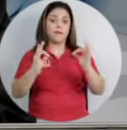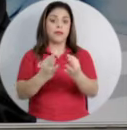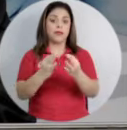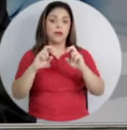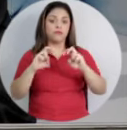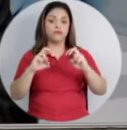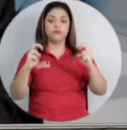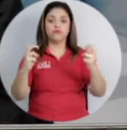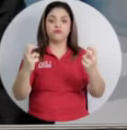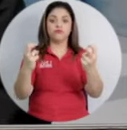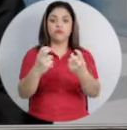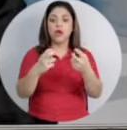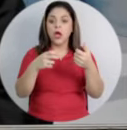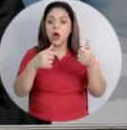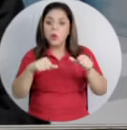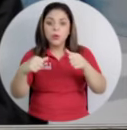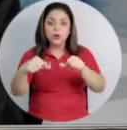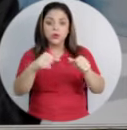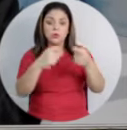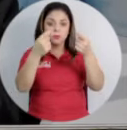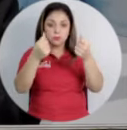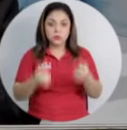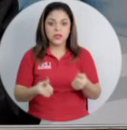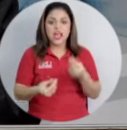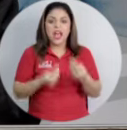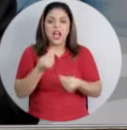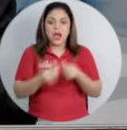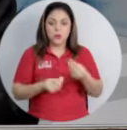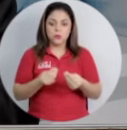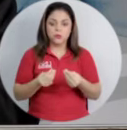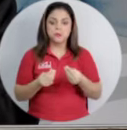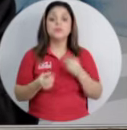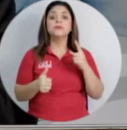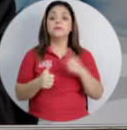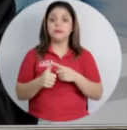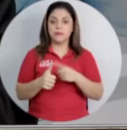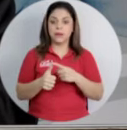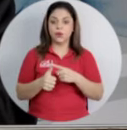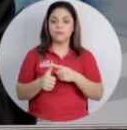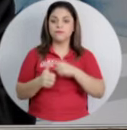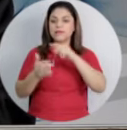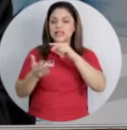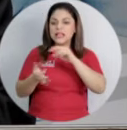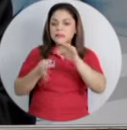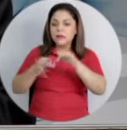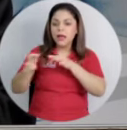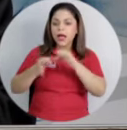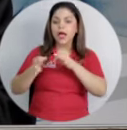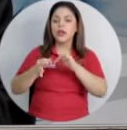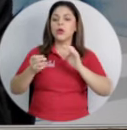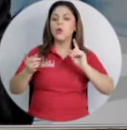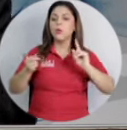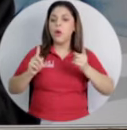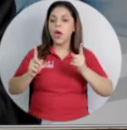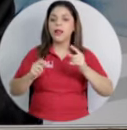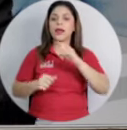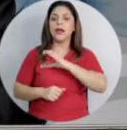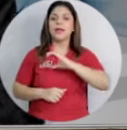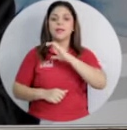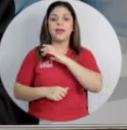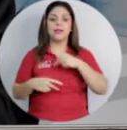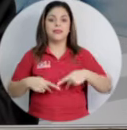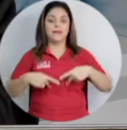Son realmente 4 pasos fundamentales. Primero, definir cuál es el propósito para mejorar nuestra calidad de vida. Pensando en el